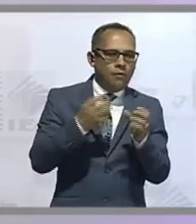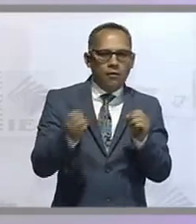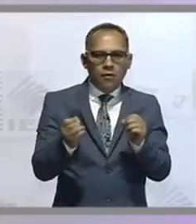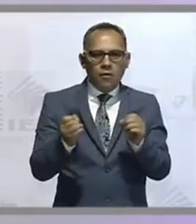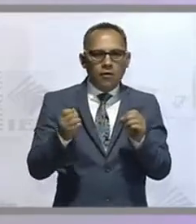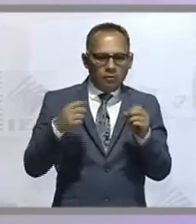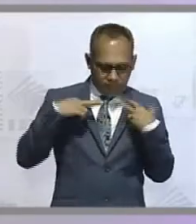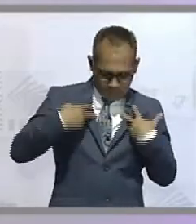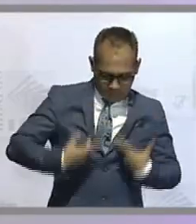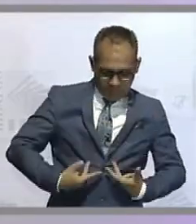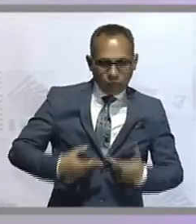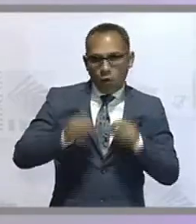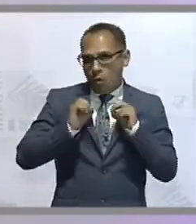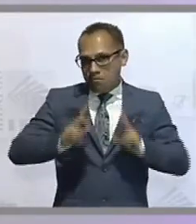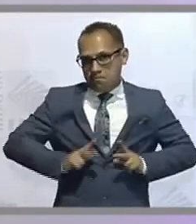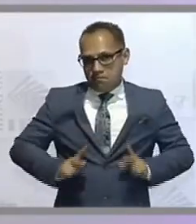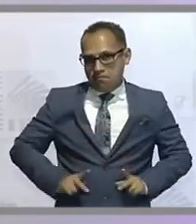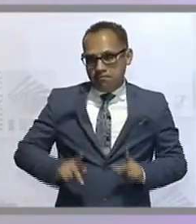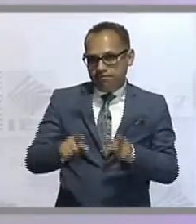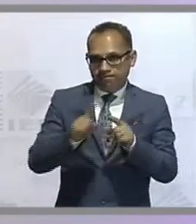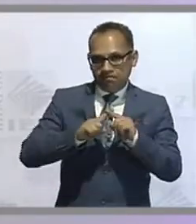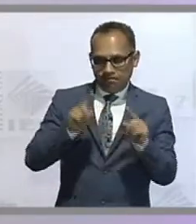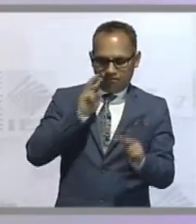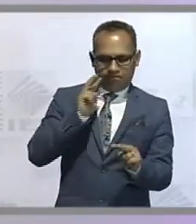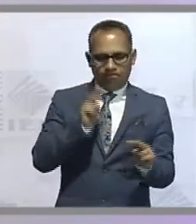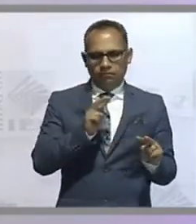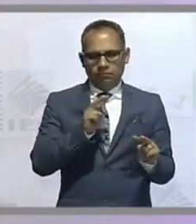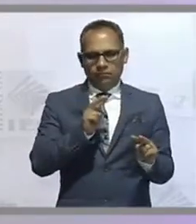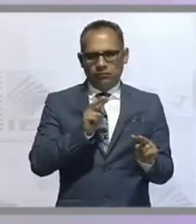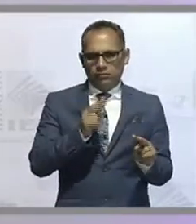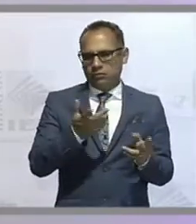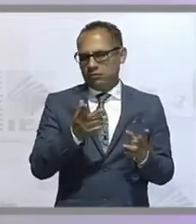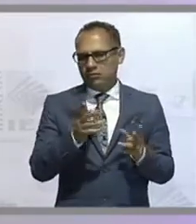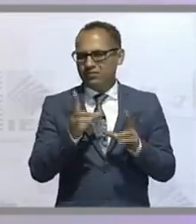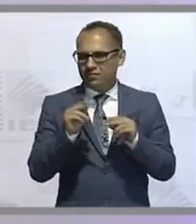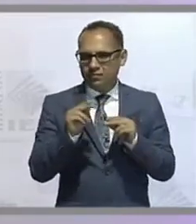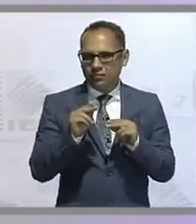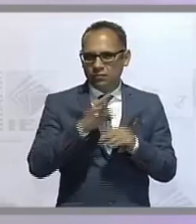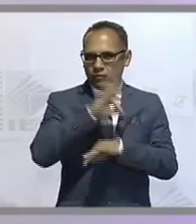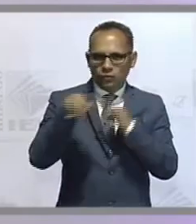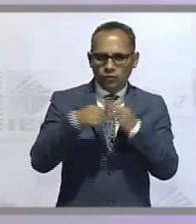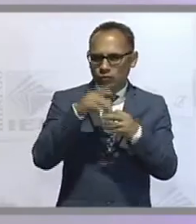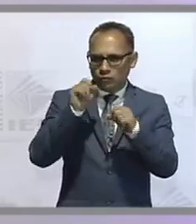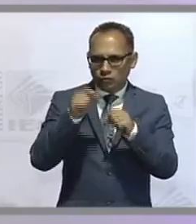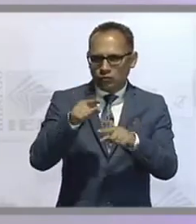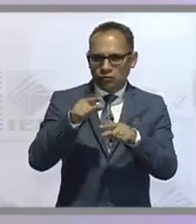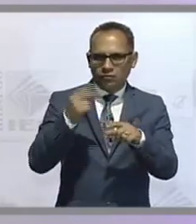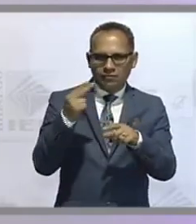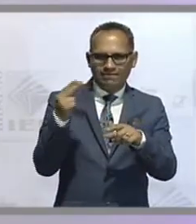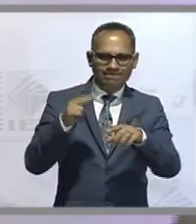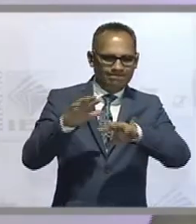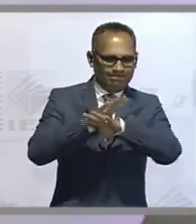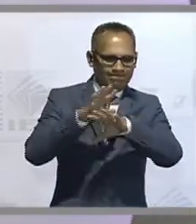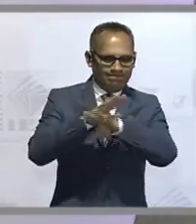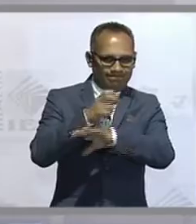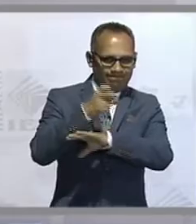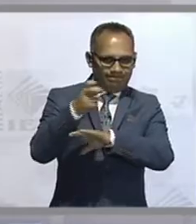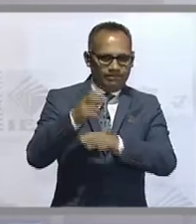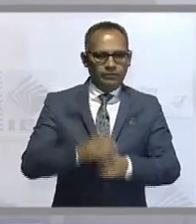debemos de ser tratados de forma diferente nos vamos a impulsar reformas que ayuden a cambiar esta situación gracias